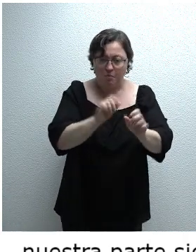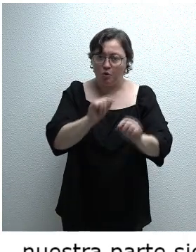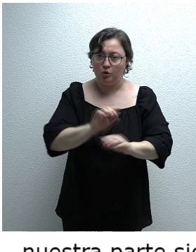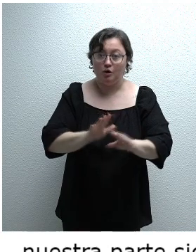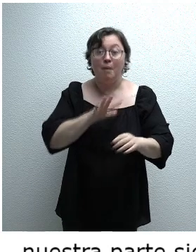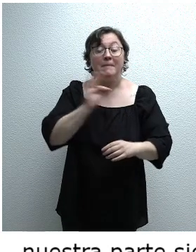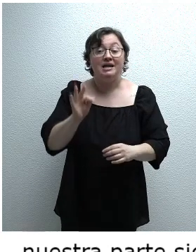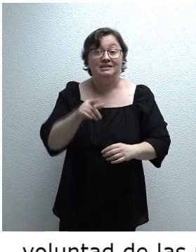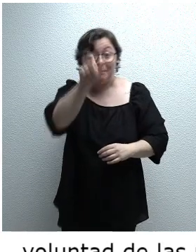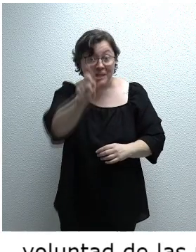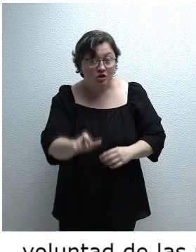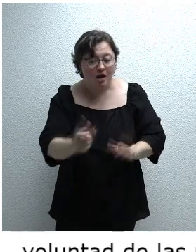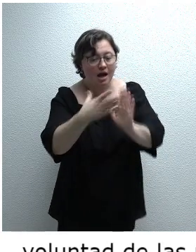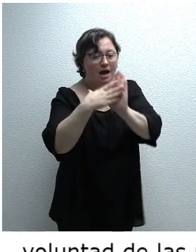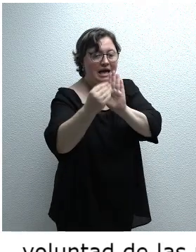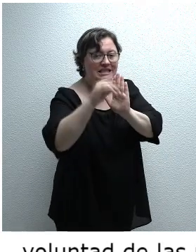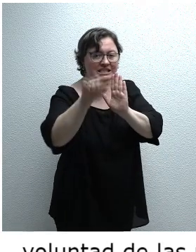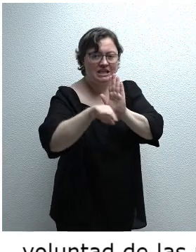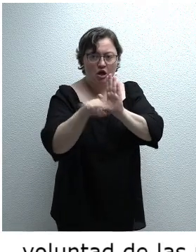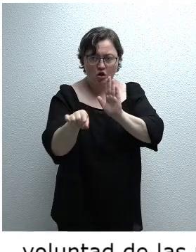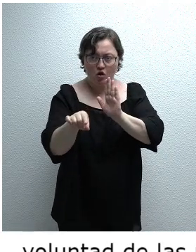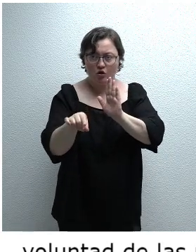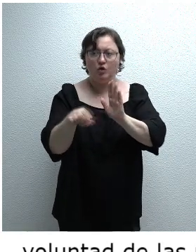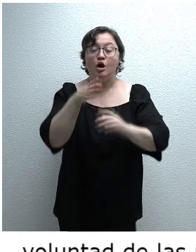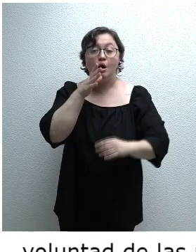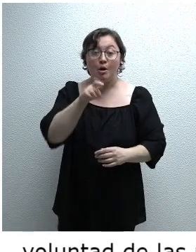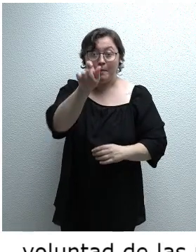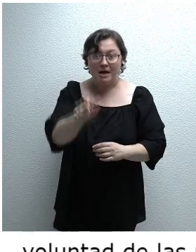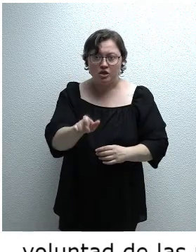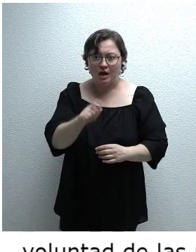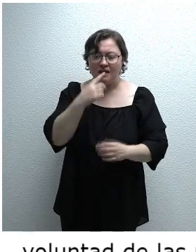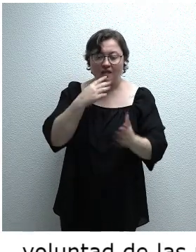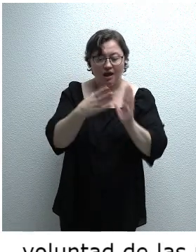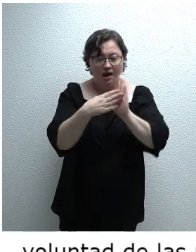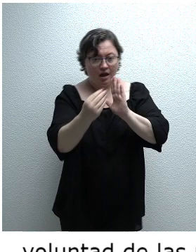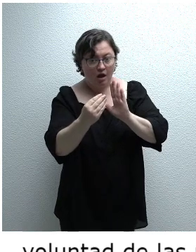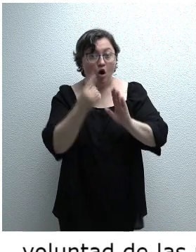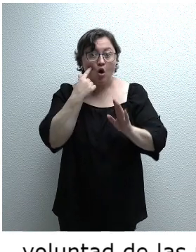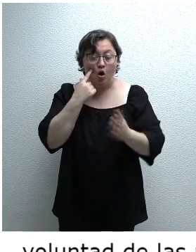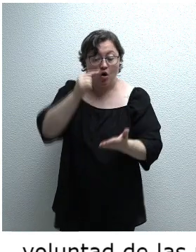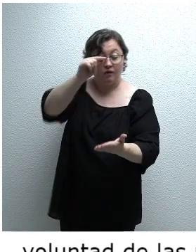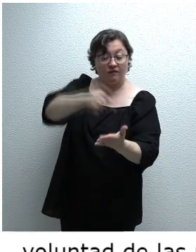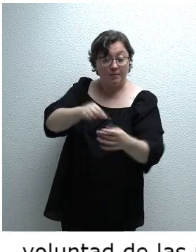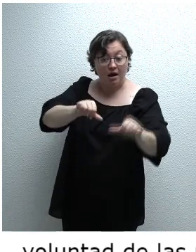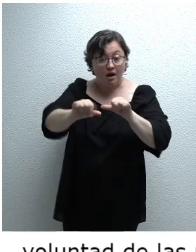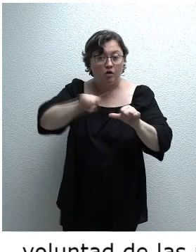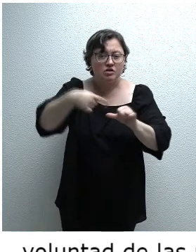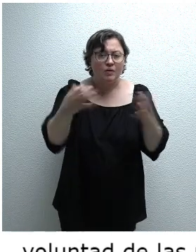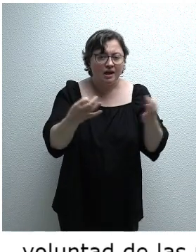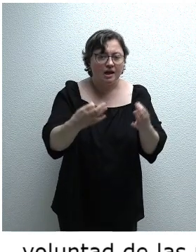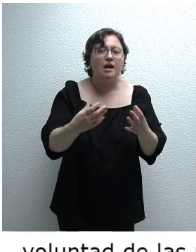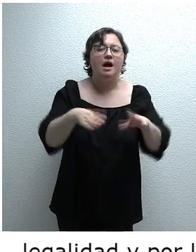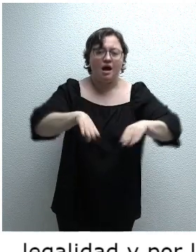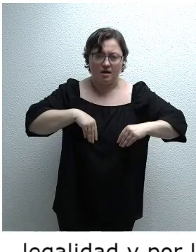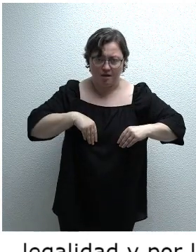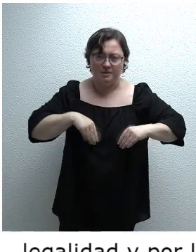la comprensión, porque esa persona quiere las consecuencias que derivan del negocio jurídico que se formaliza por